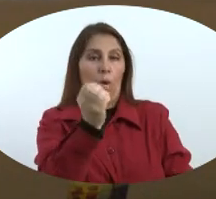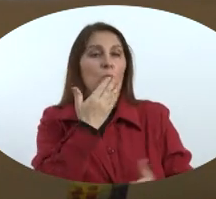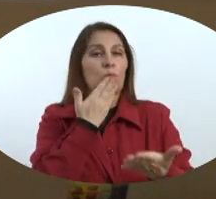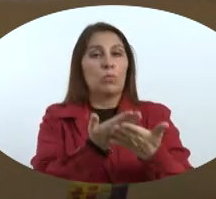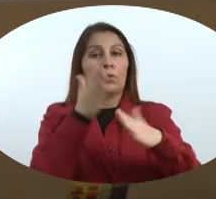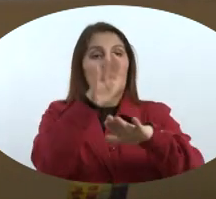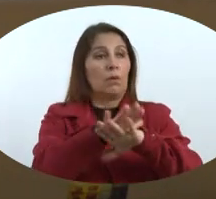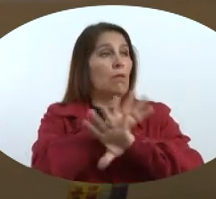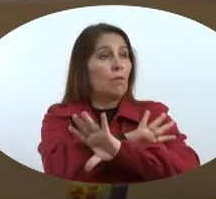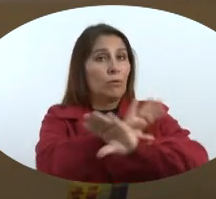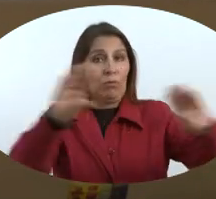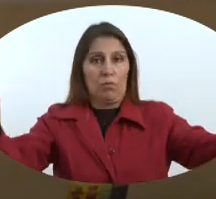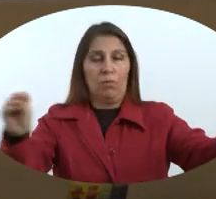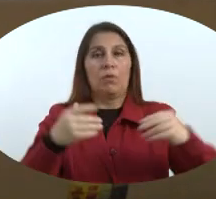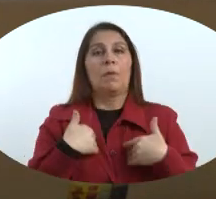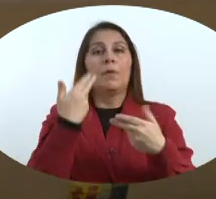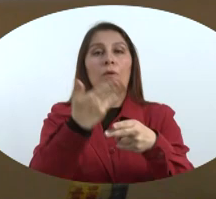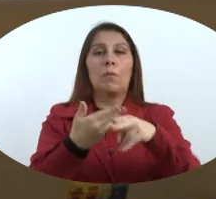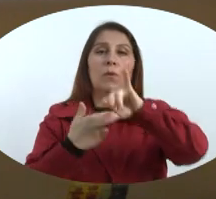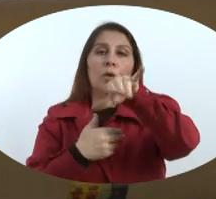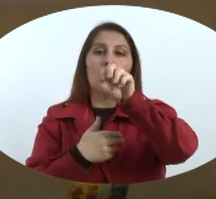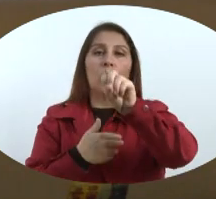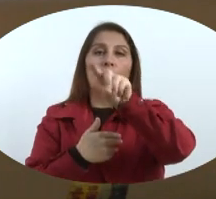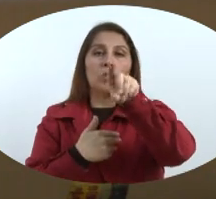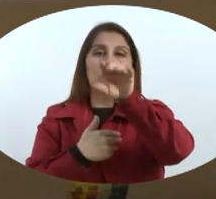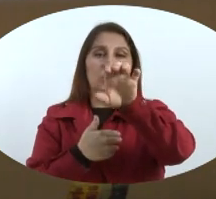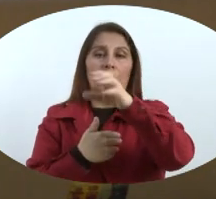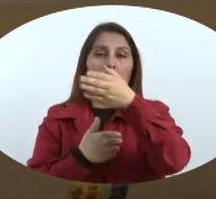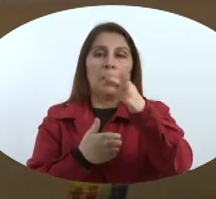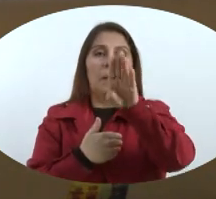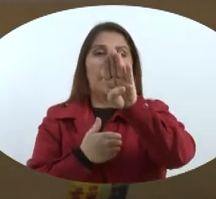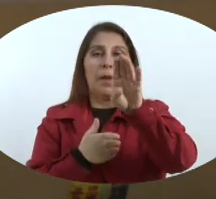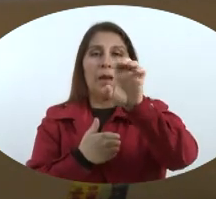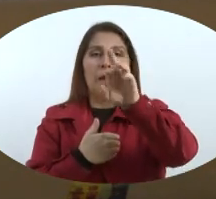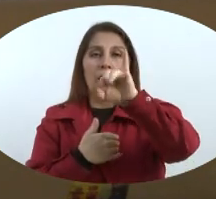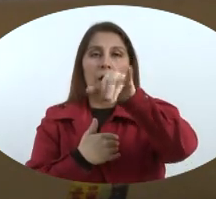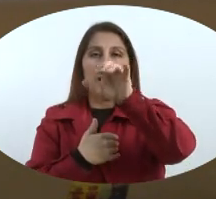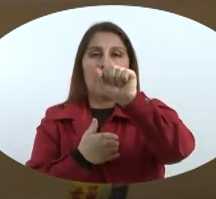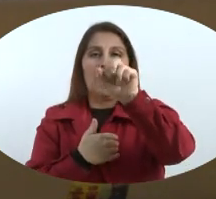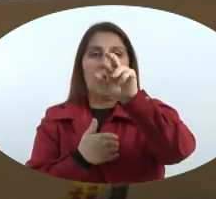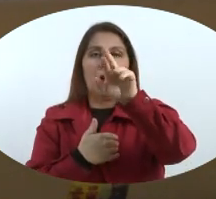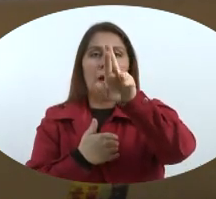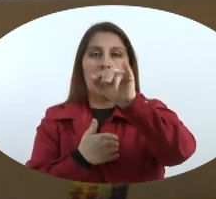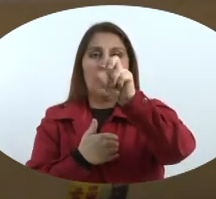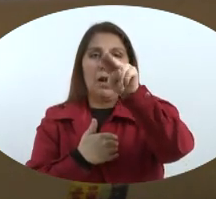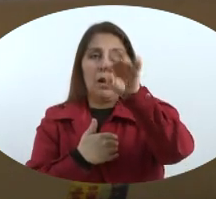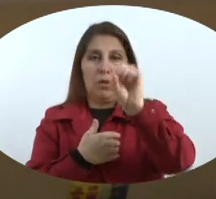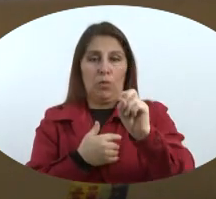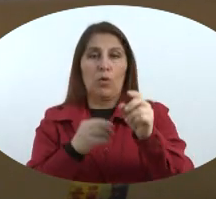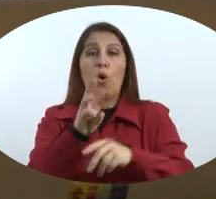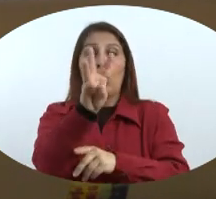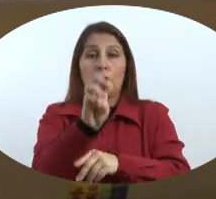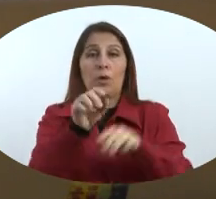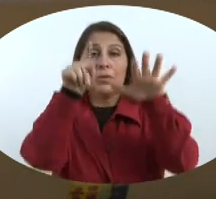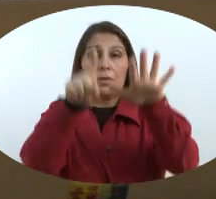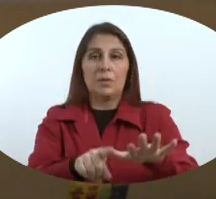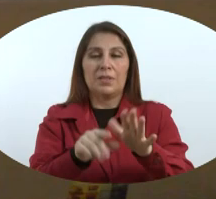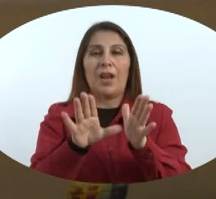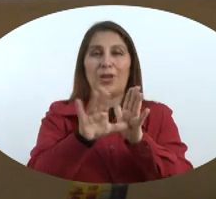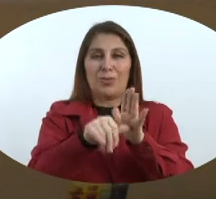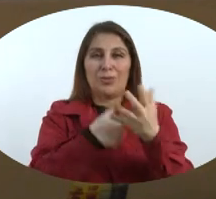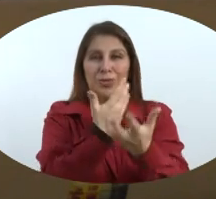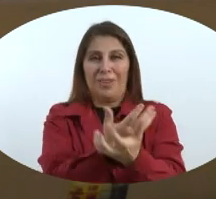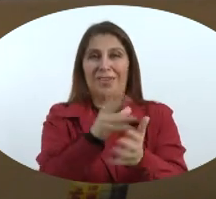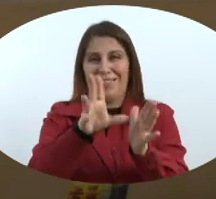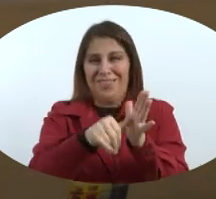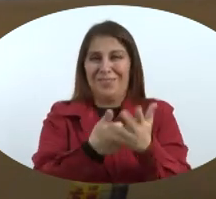bueno buenas tardes a todos mi nombre es josé luis bejarano soy estudiante de octavo semestre de la licenciatura en ciencias sociales